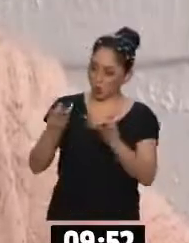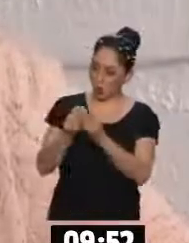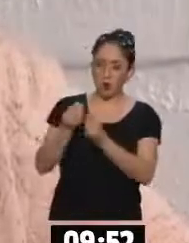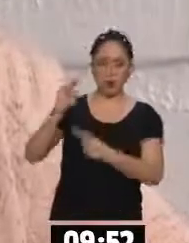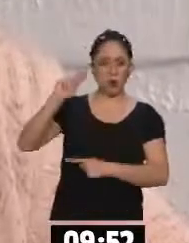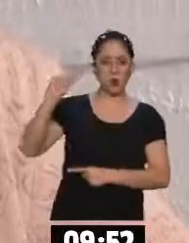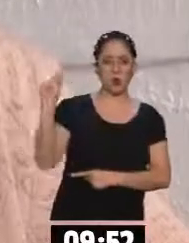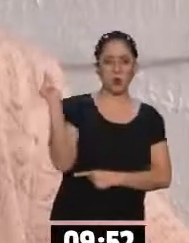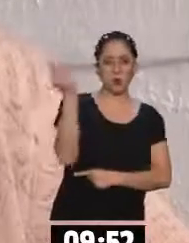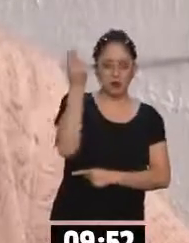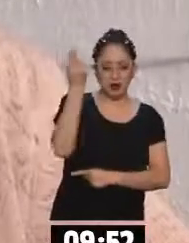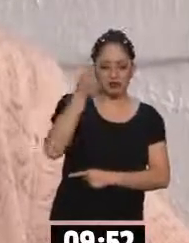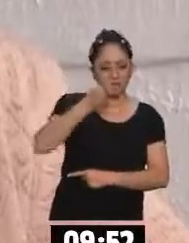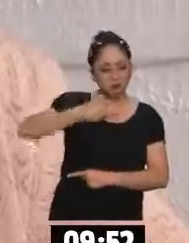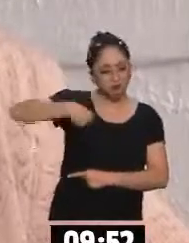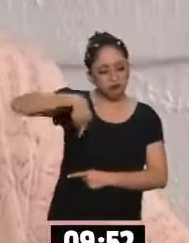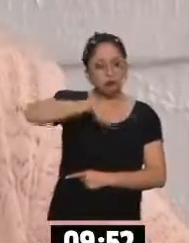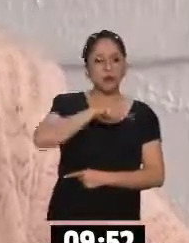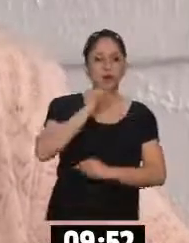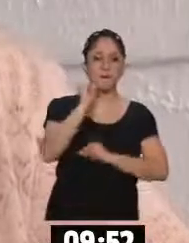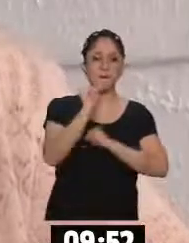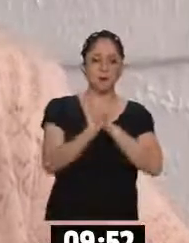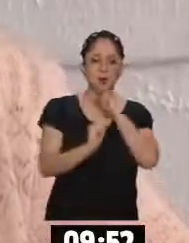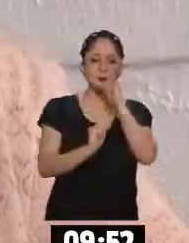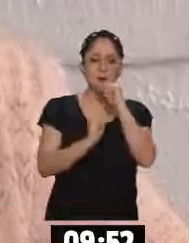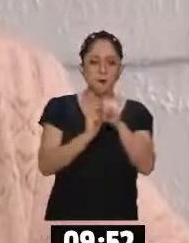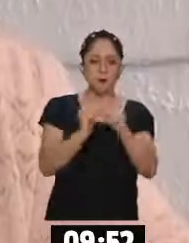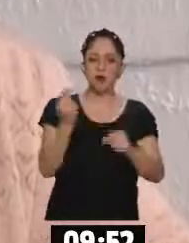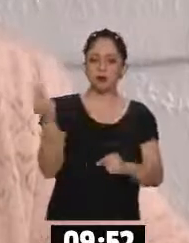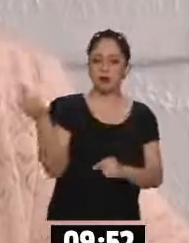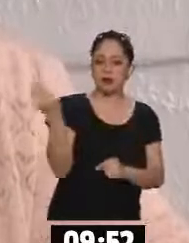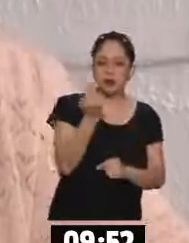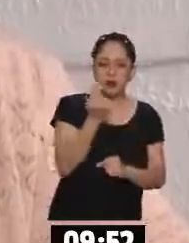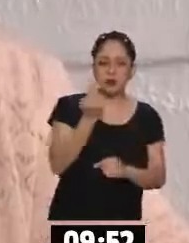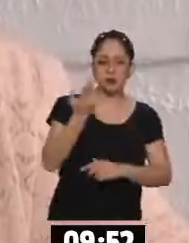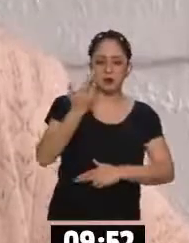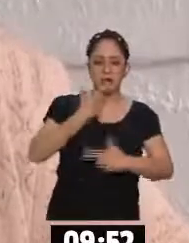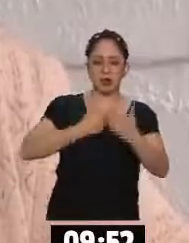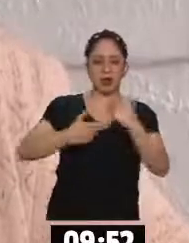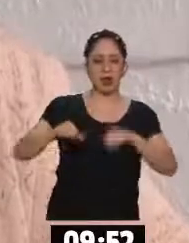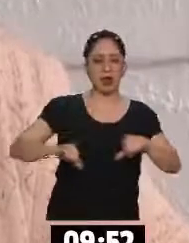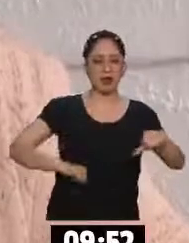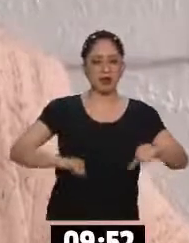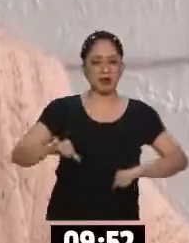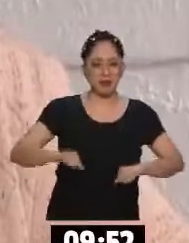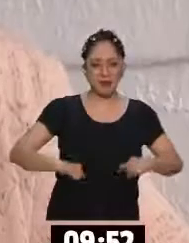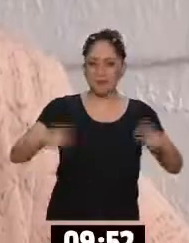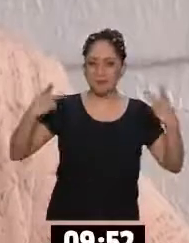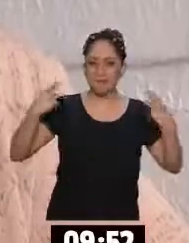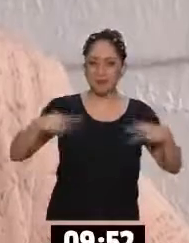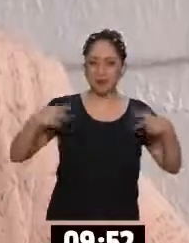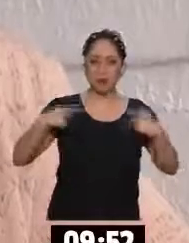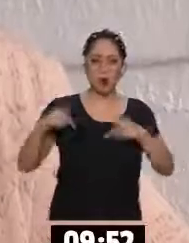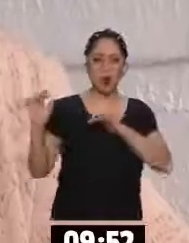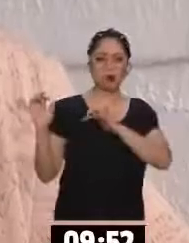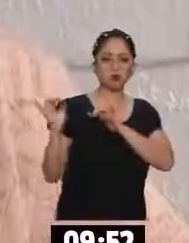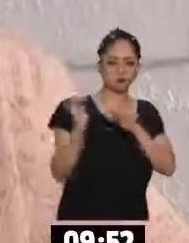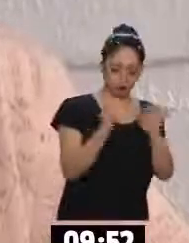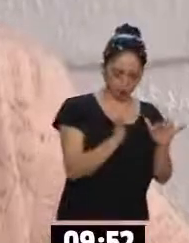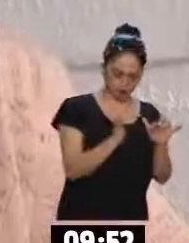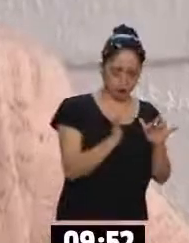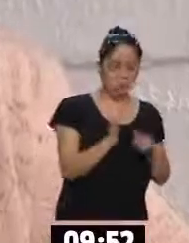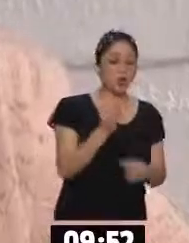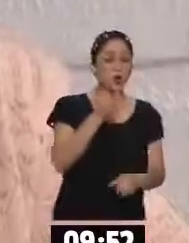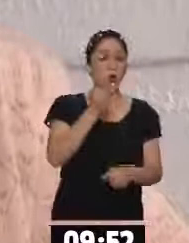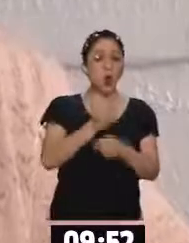educativo haciendo este esfuerzo por retomar actividades presenciales. Y hoy estamos muy orgullosos porque reunimos